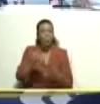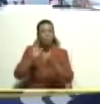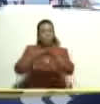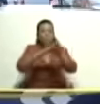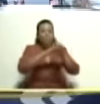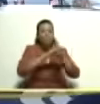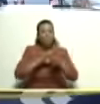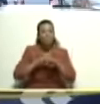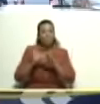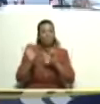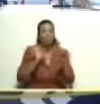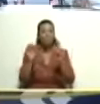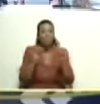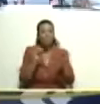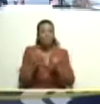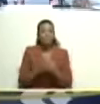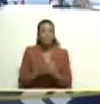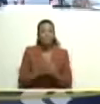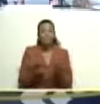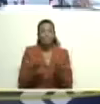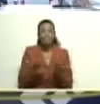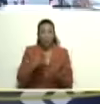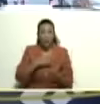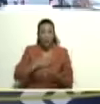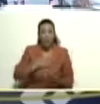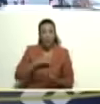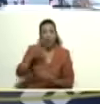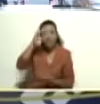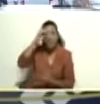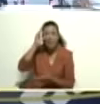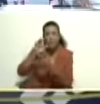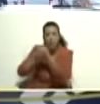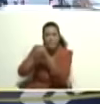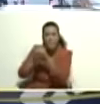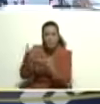país. Nosotros, Delcy, compañera,